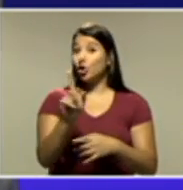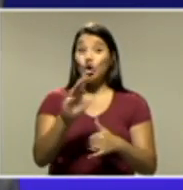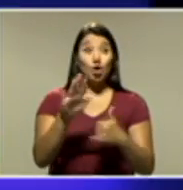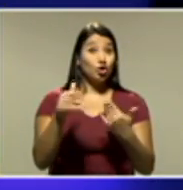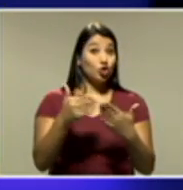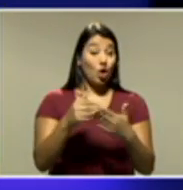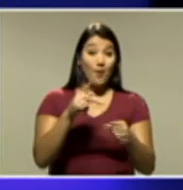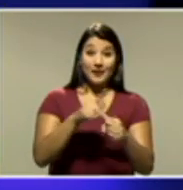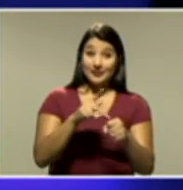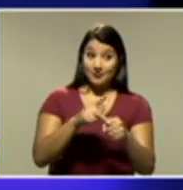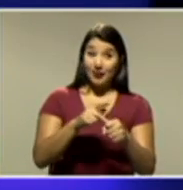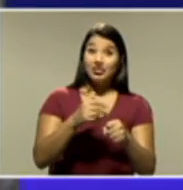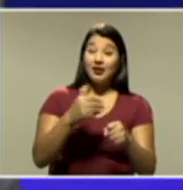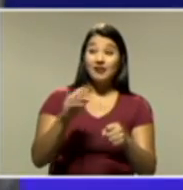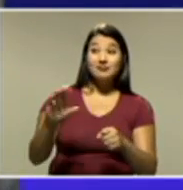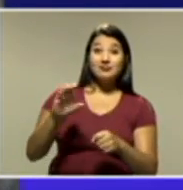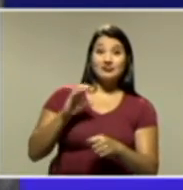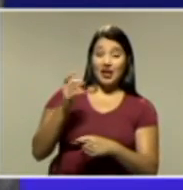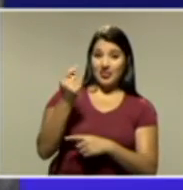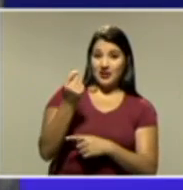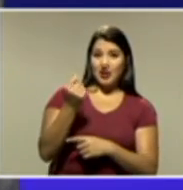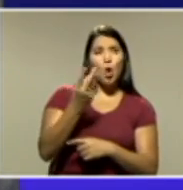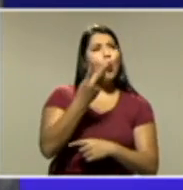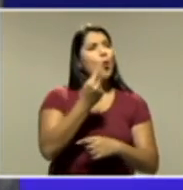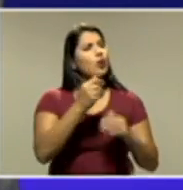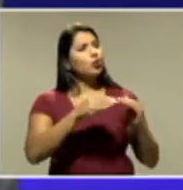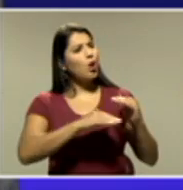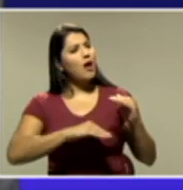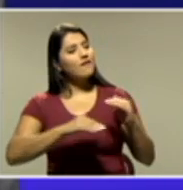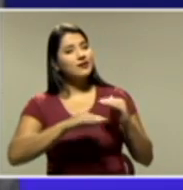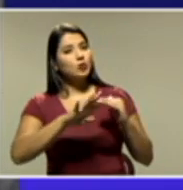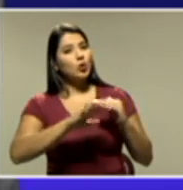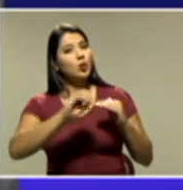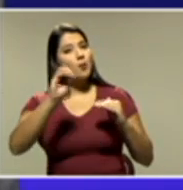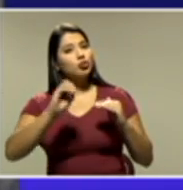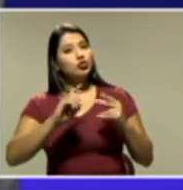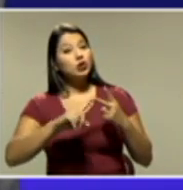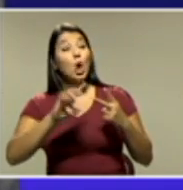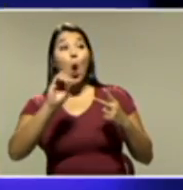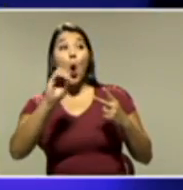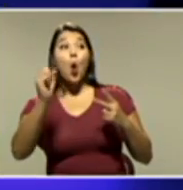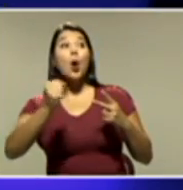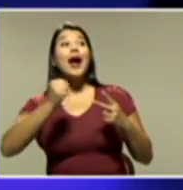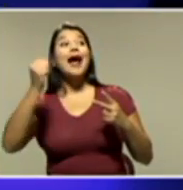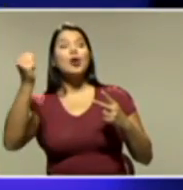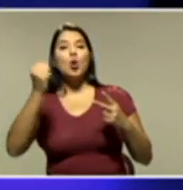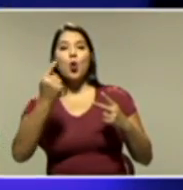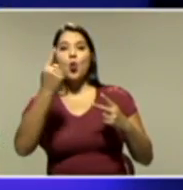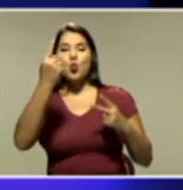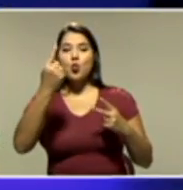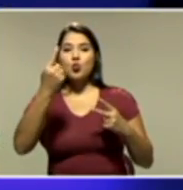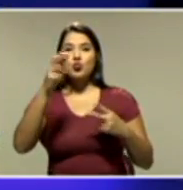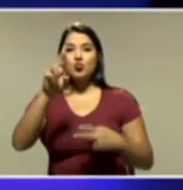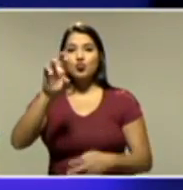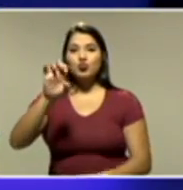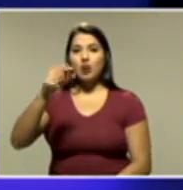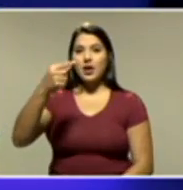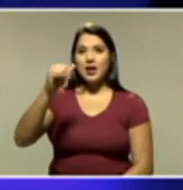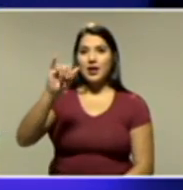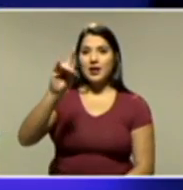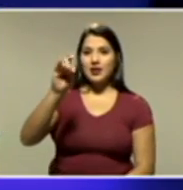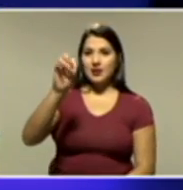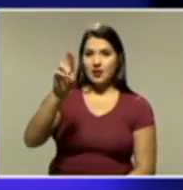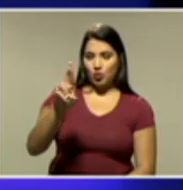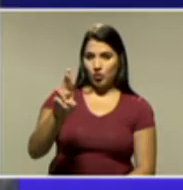contribución. ¿Cuál es el piso? El piso es un 4% o haber elegido un regidor. Un 4% del padrón cantonal.